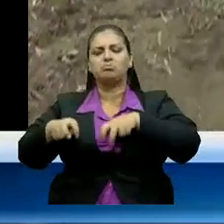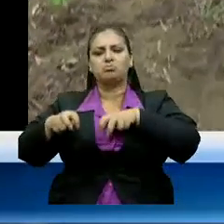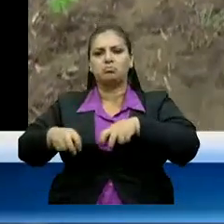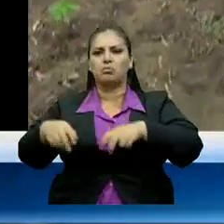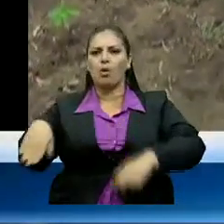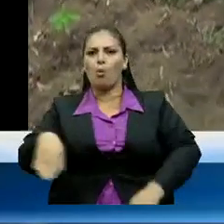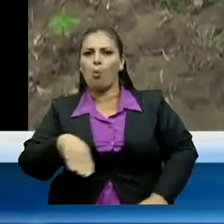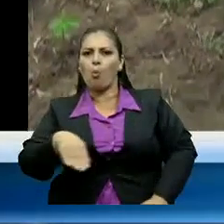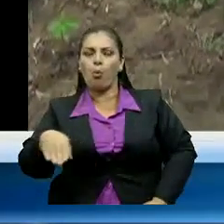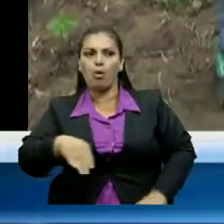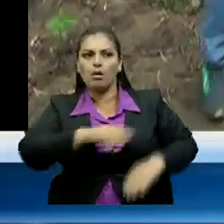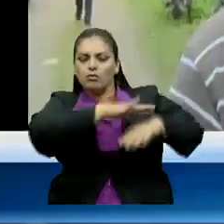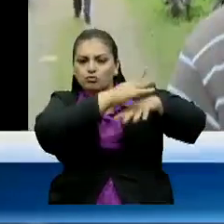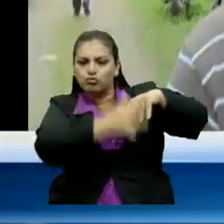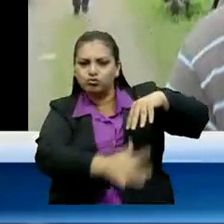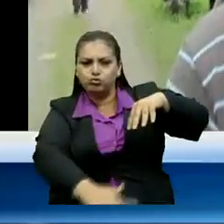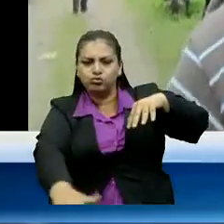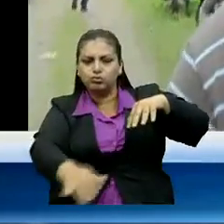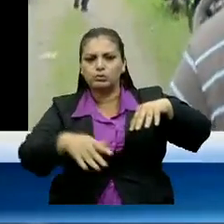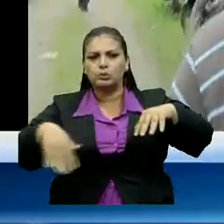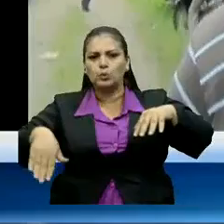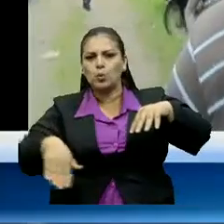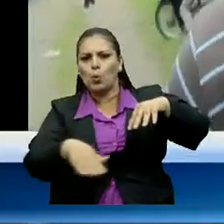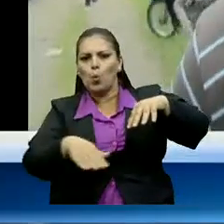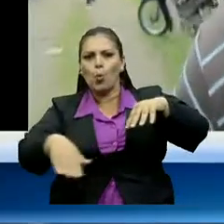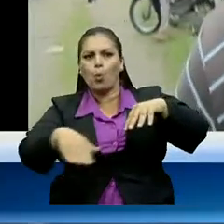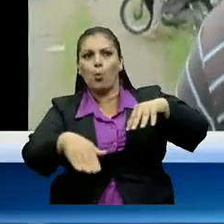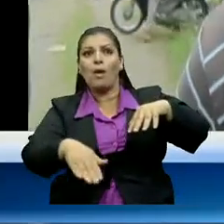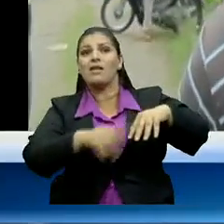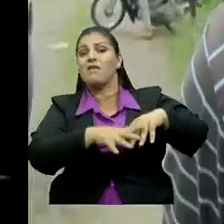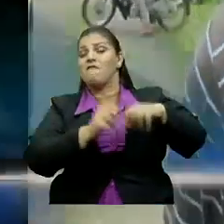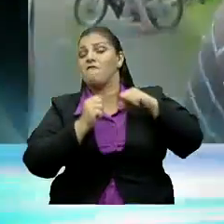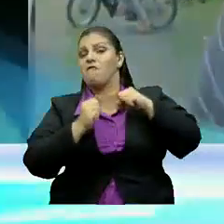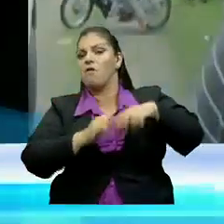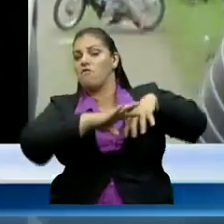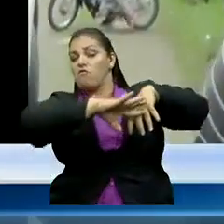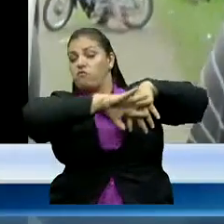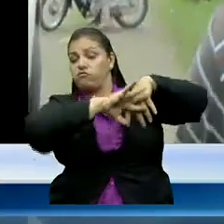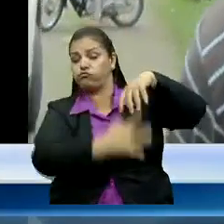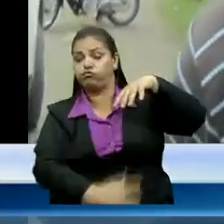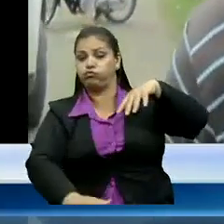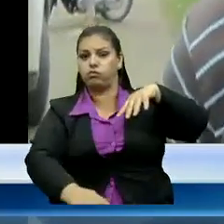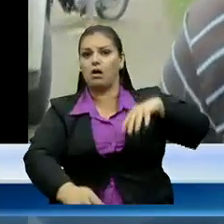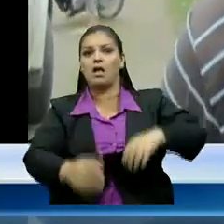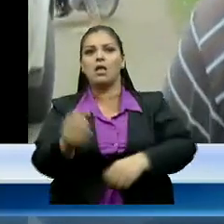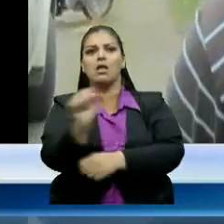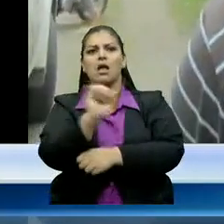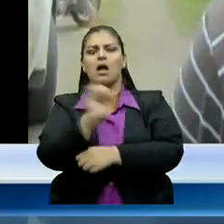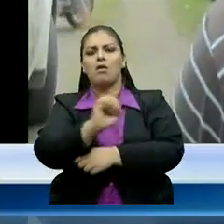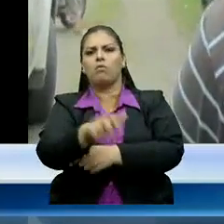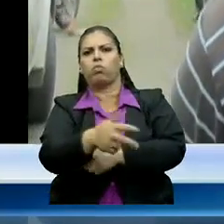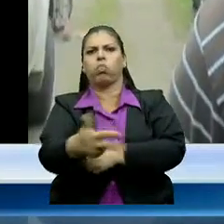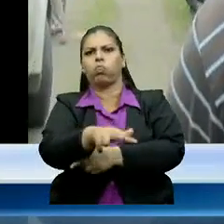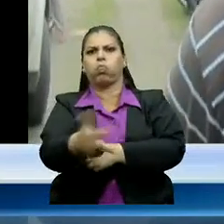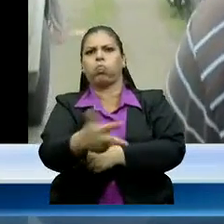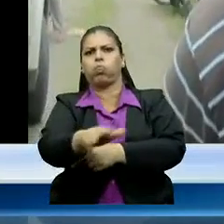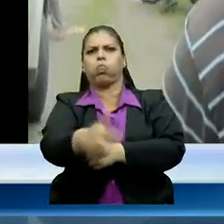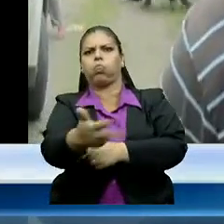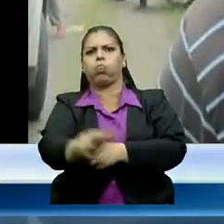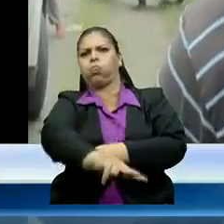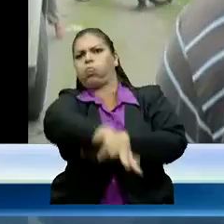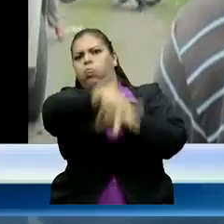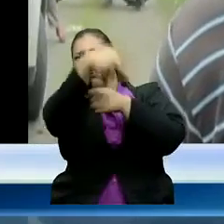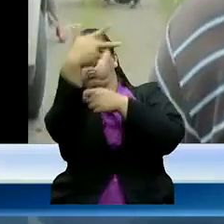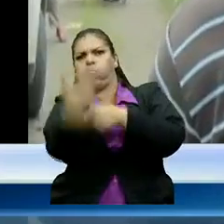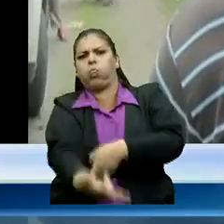la correntosa agua. Es envuelto por la crecida del río y